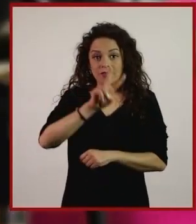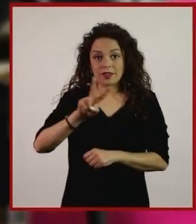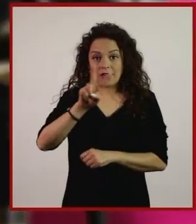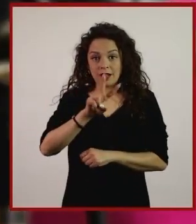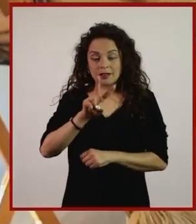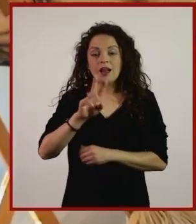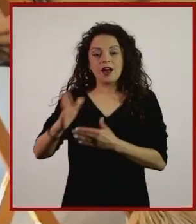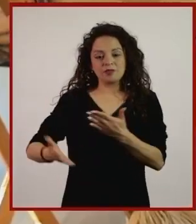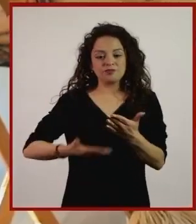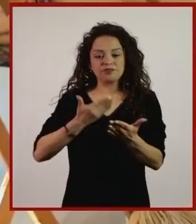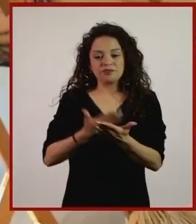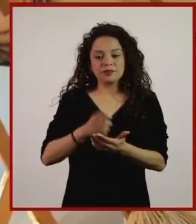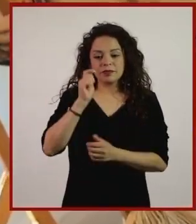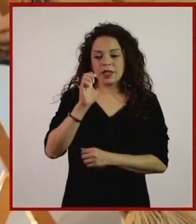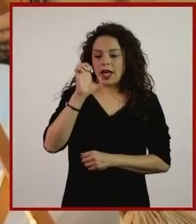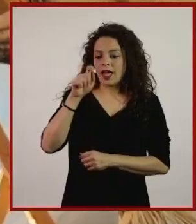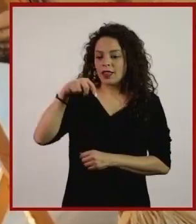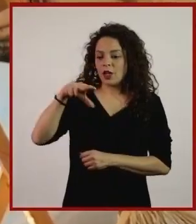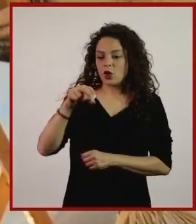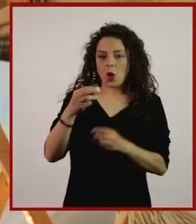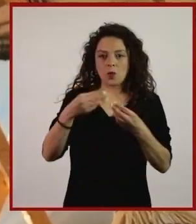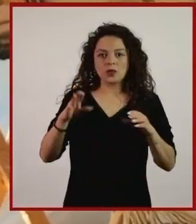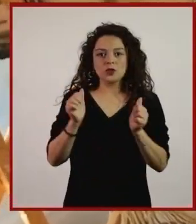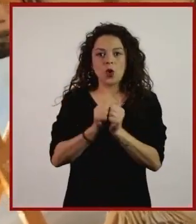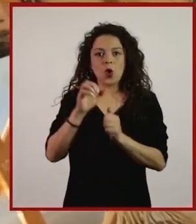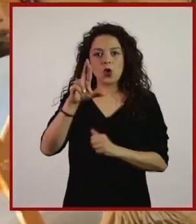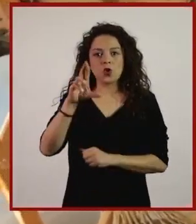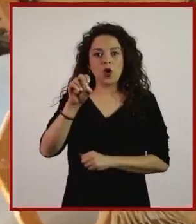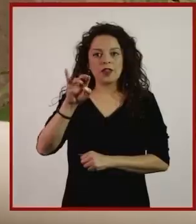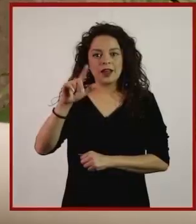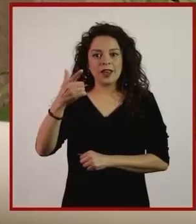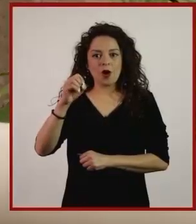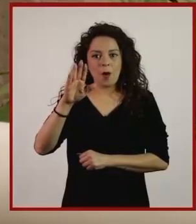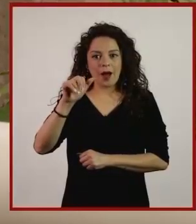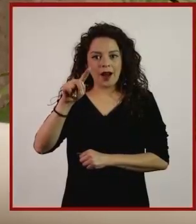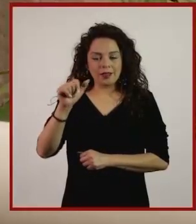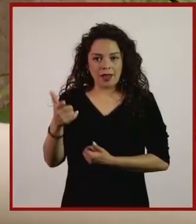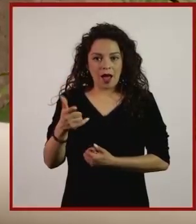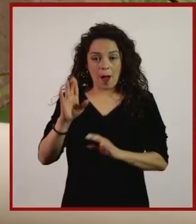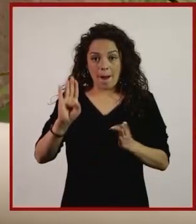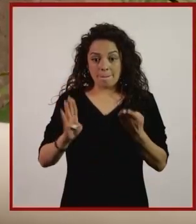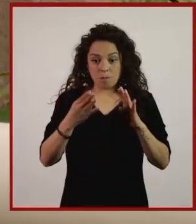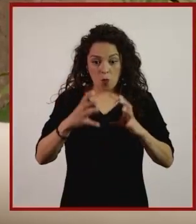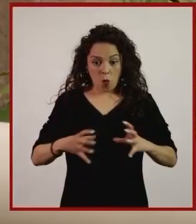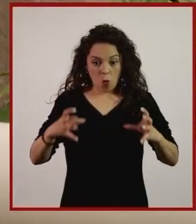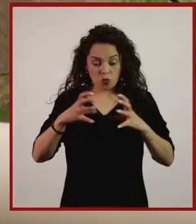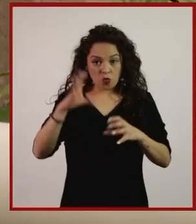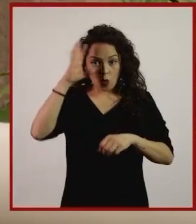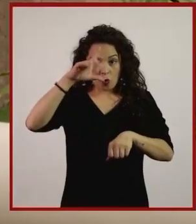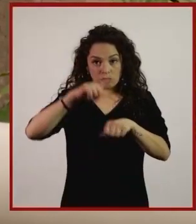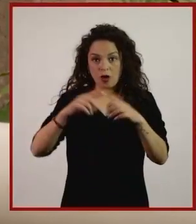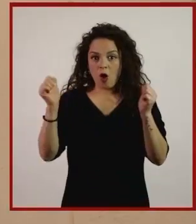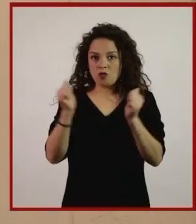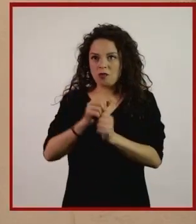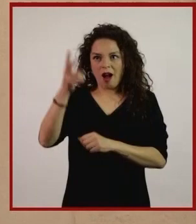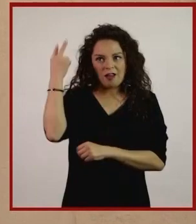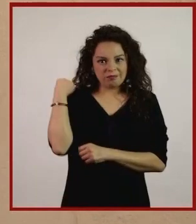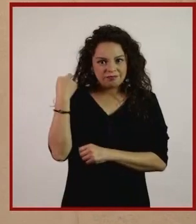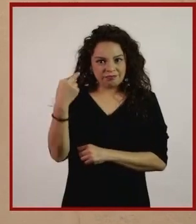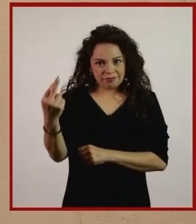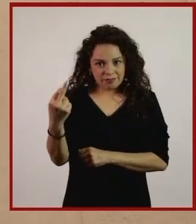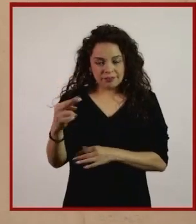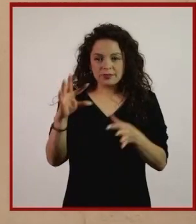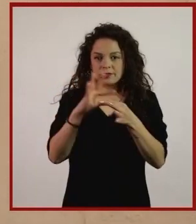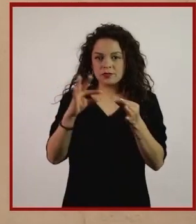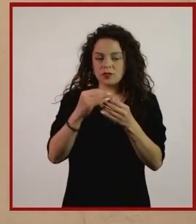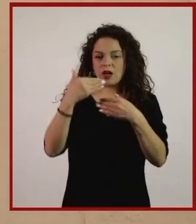y comunicación nos presenta Etnomúsica con Rodrigo Bartra. Mundo y cultura con Diario de Viaje. Hablaremos